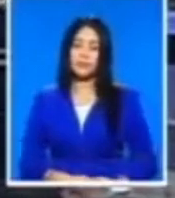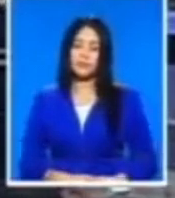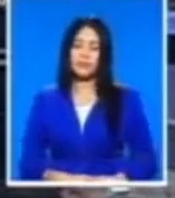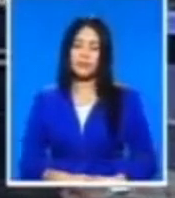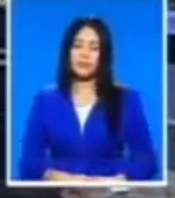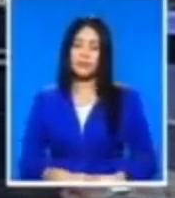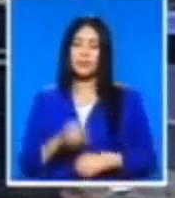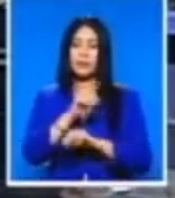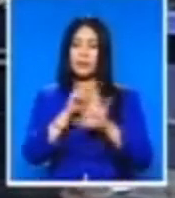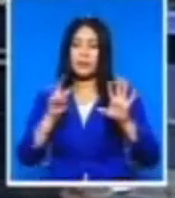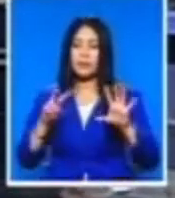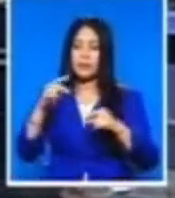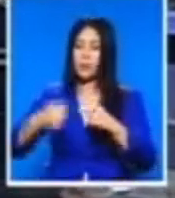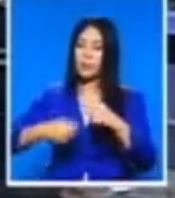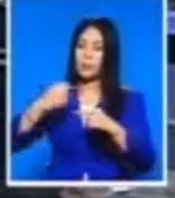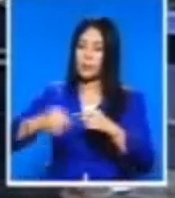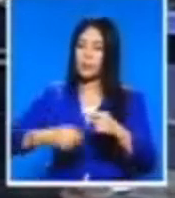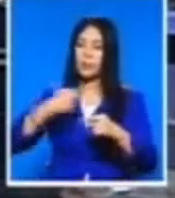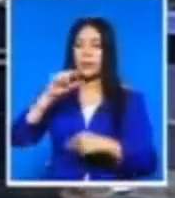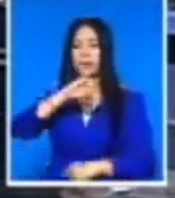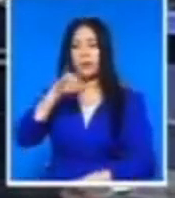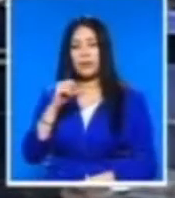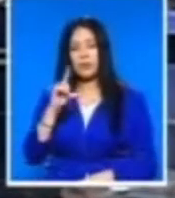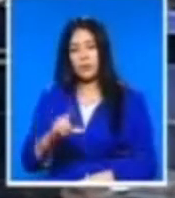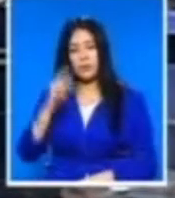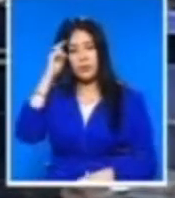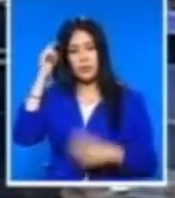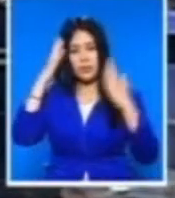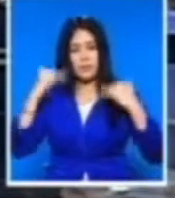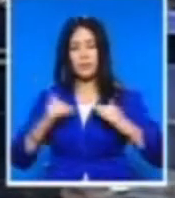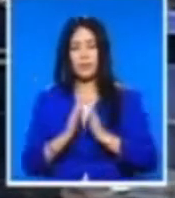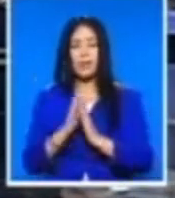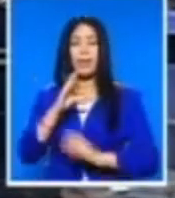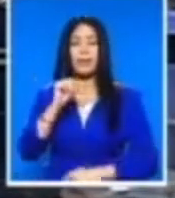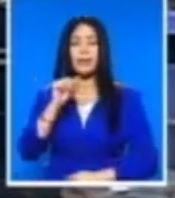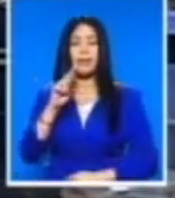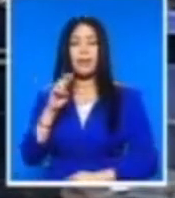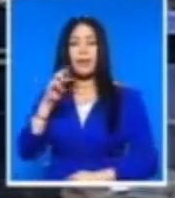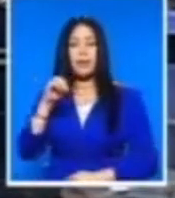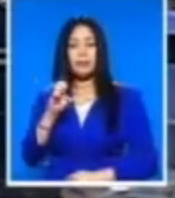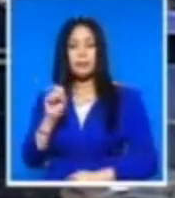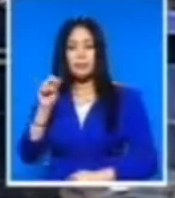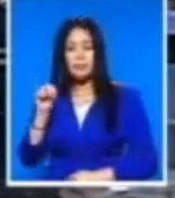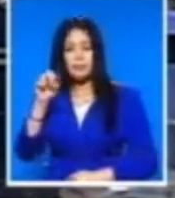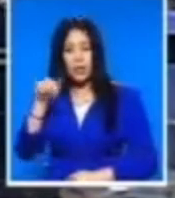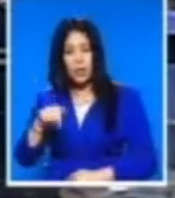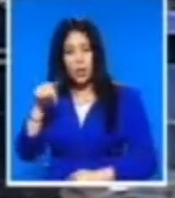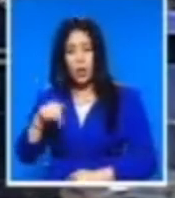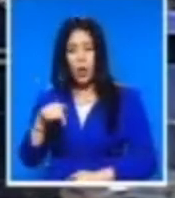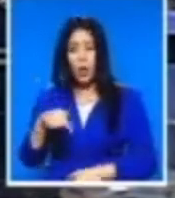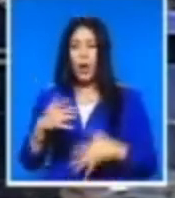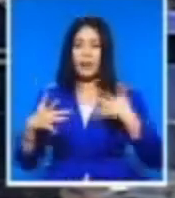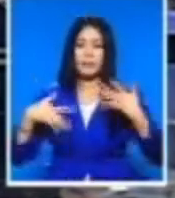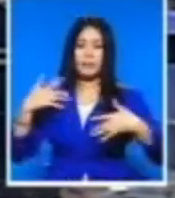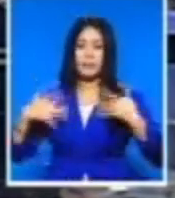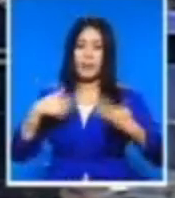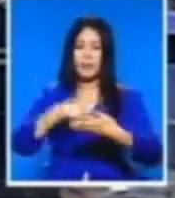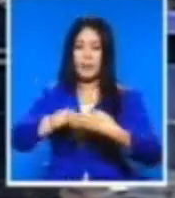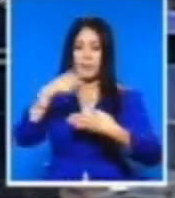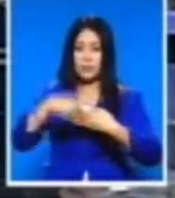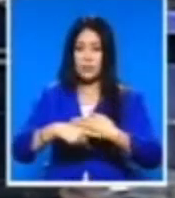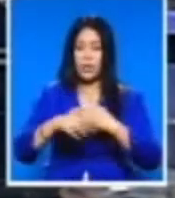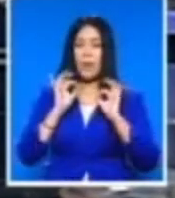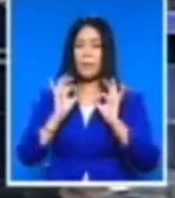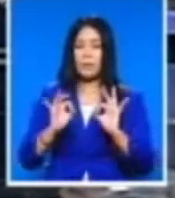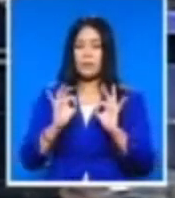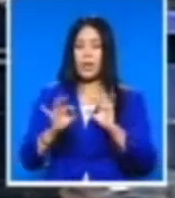Y cada 16 de julio se celebra el Día de la Virgen del Carmen. Y hoy los devotos tienen preparados varias actividades, sobre todo en el estado